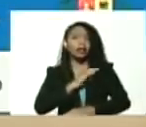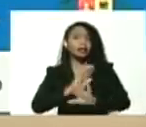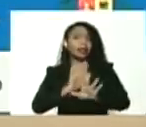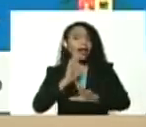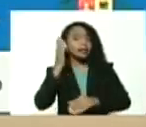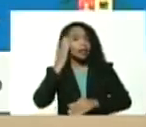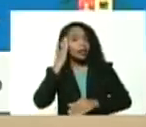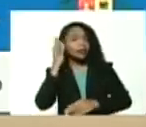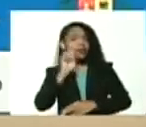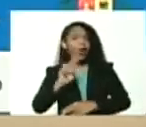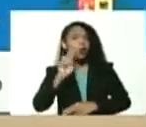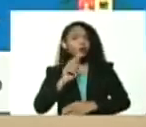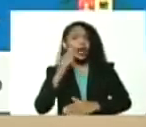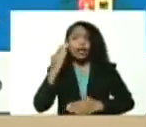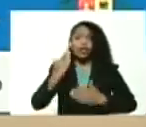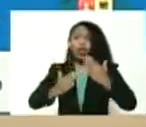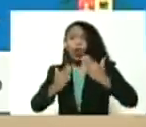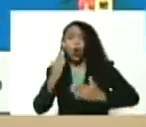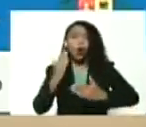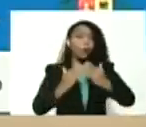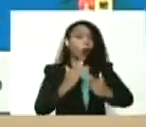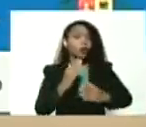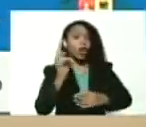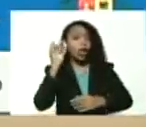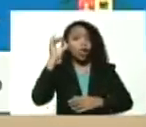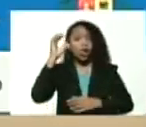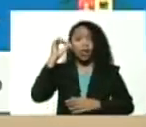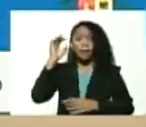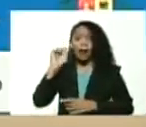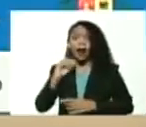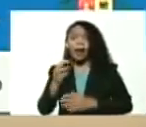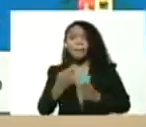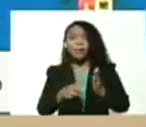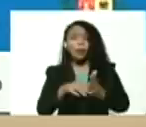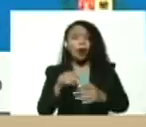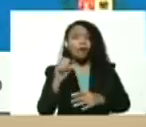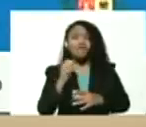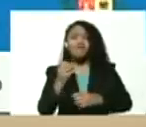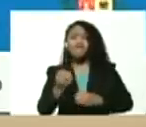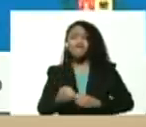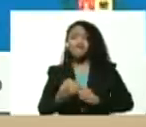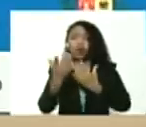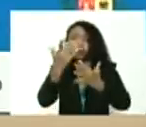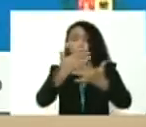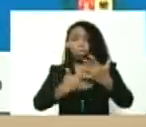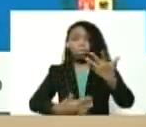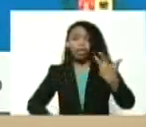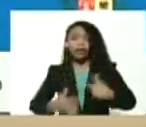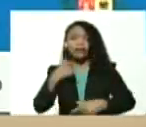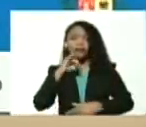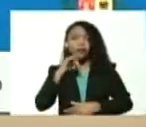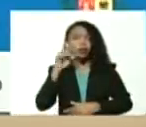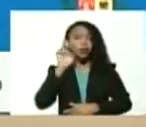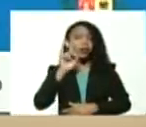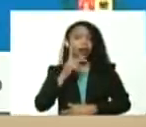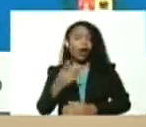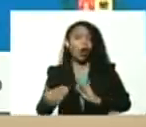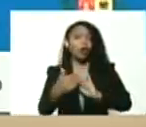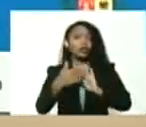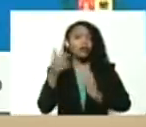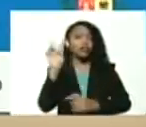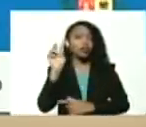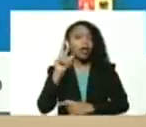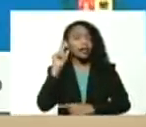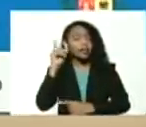que se utilizan robots, que se utilizan trolls para linchamiento. Y además se asumen